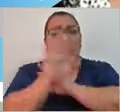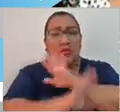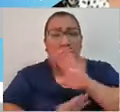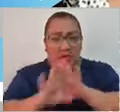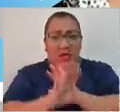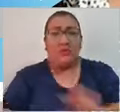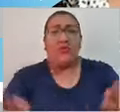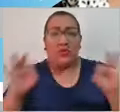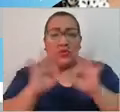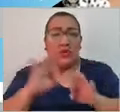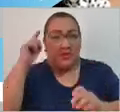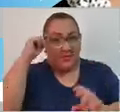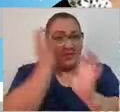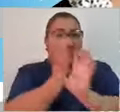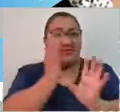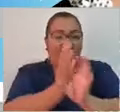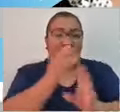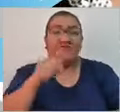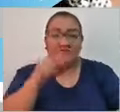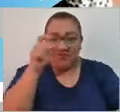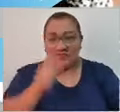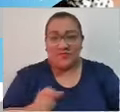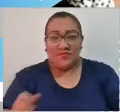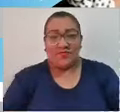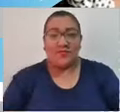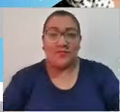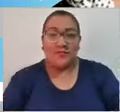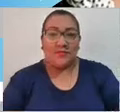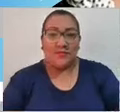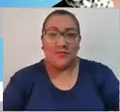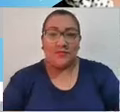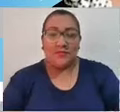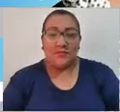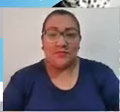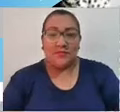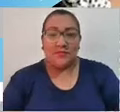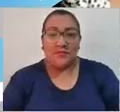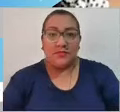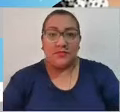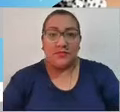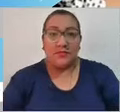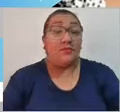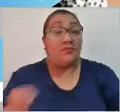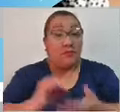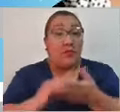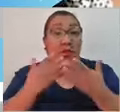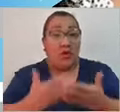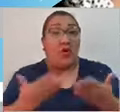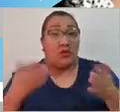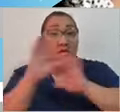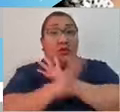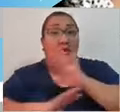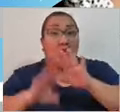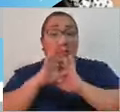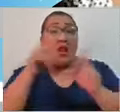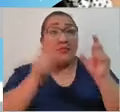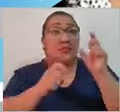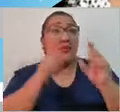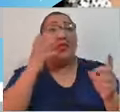integridad física y psicológica de la víctima. También hay medidas de protección que se dictan a los